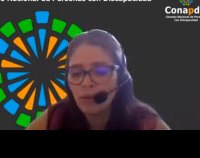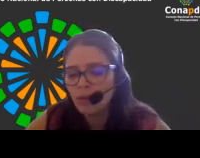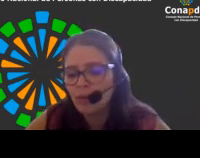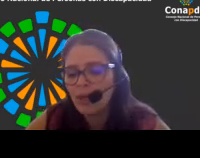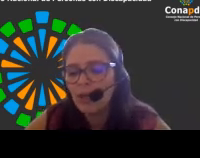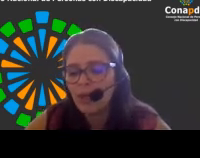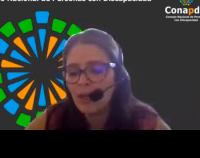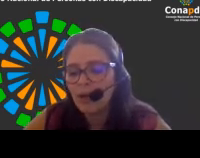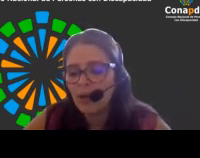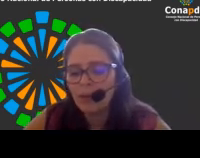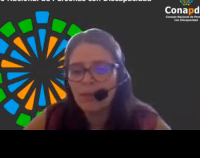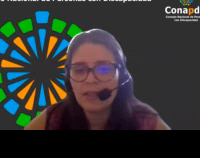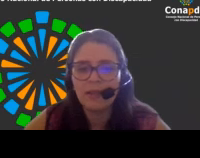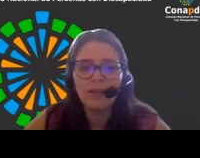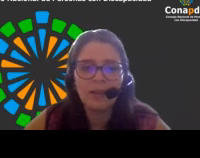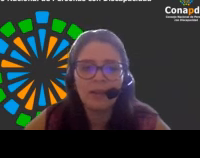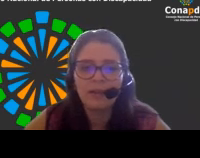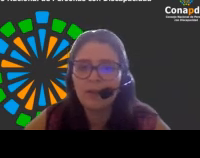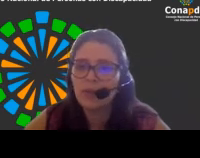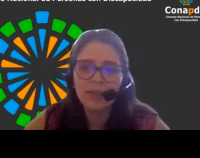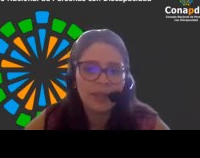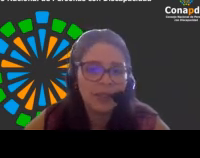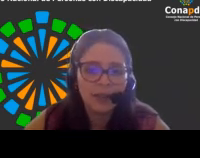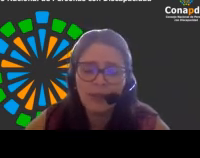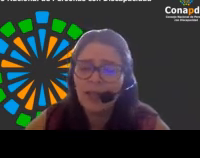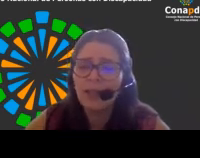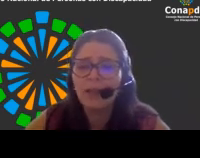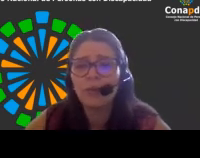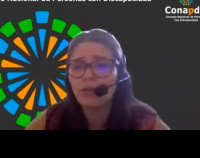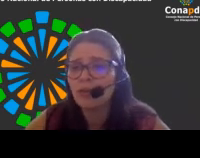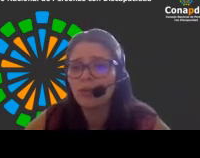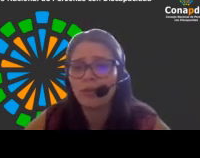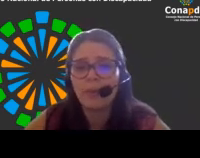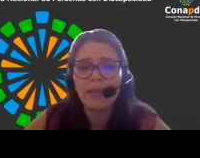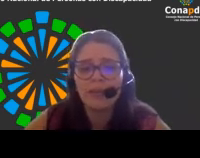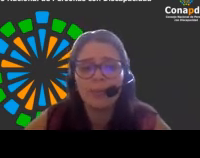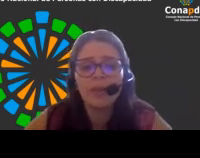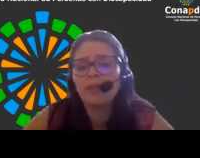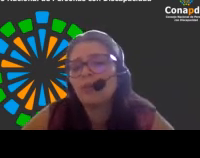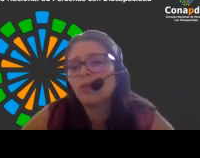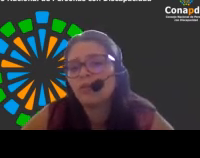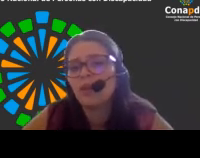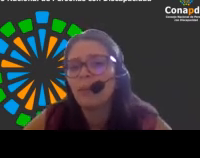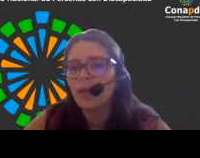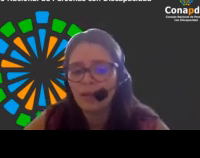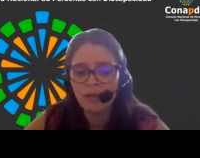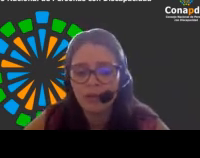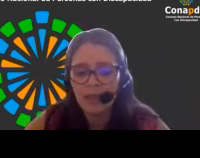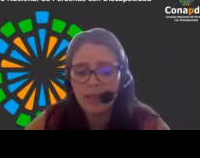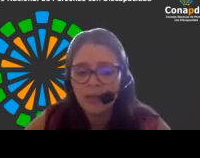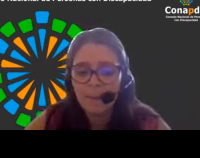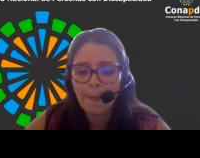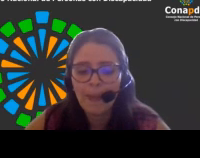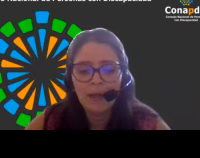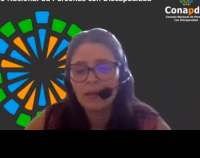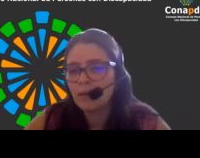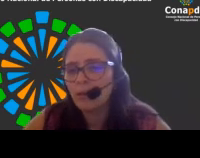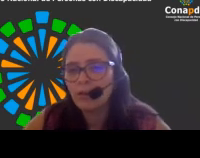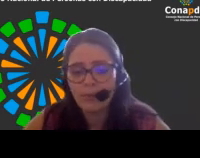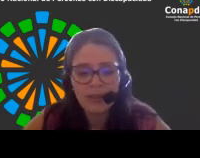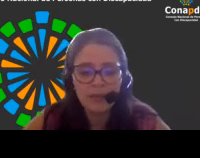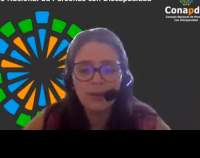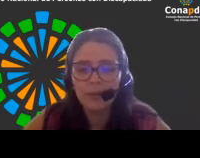más información hay bastantes cosas en internet incluso de otros países porque esto no es un tema de nacionalidad